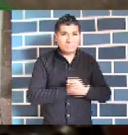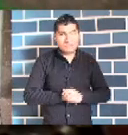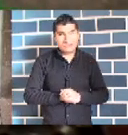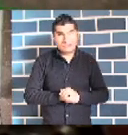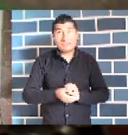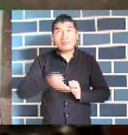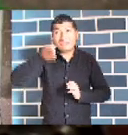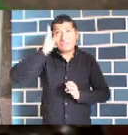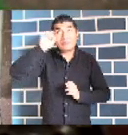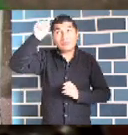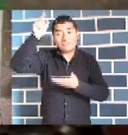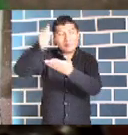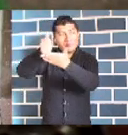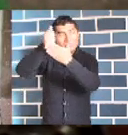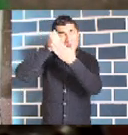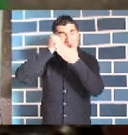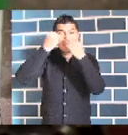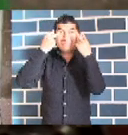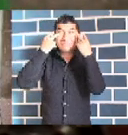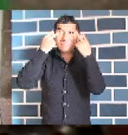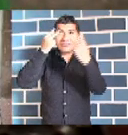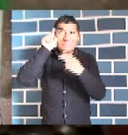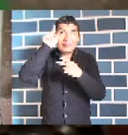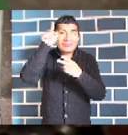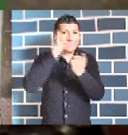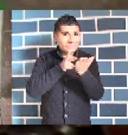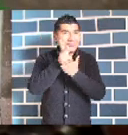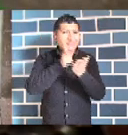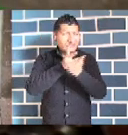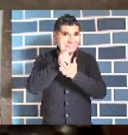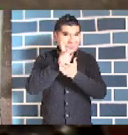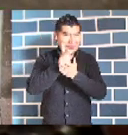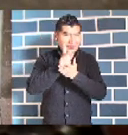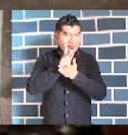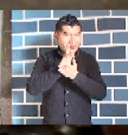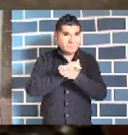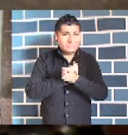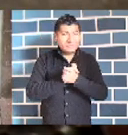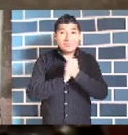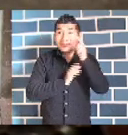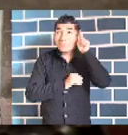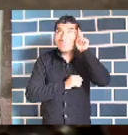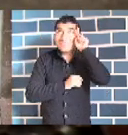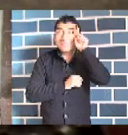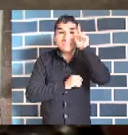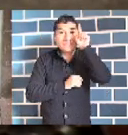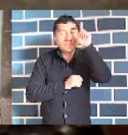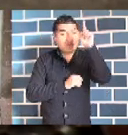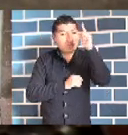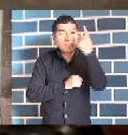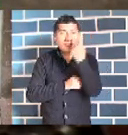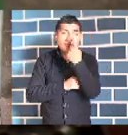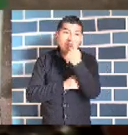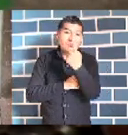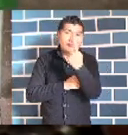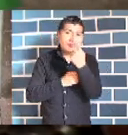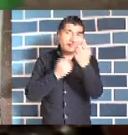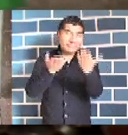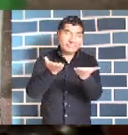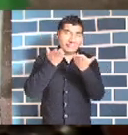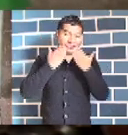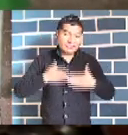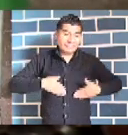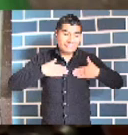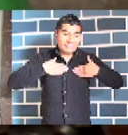que dios nos ayude a escucharlo de verdad a él el que es el único que nos da la vida